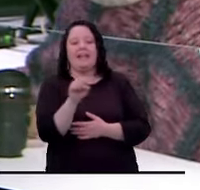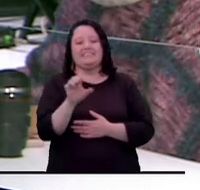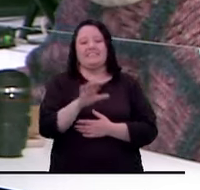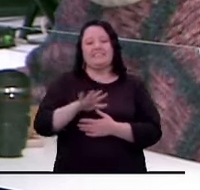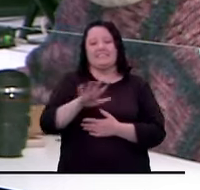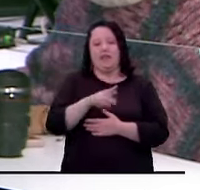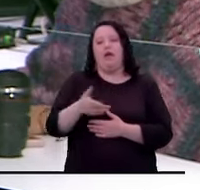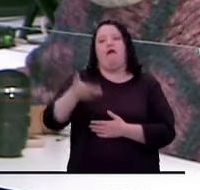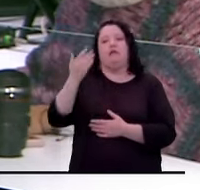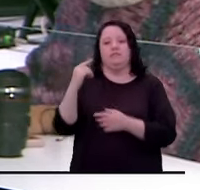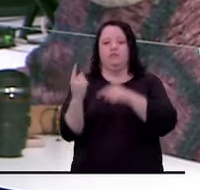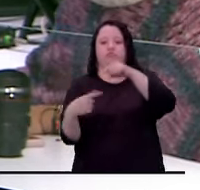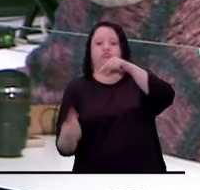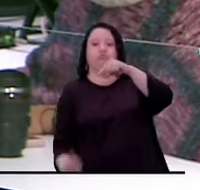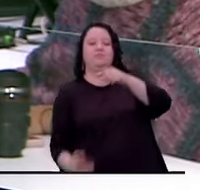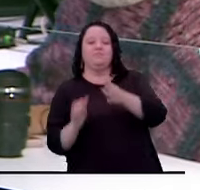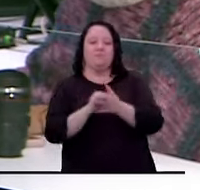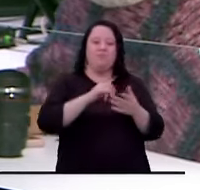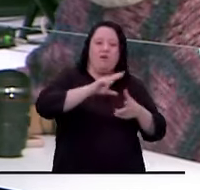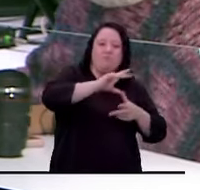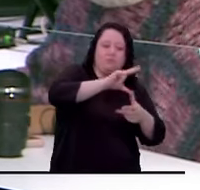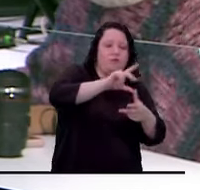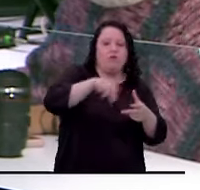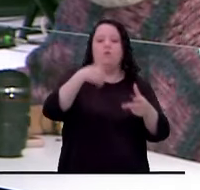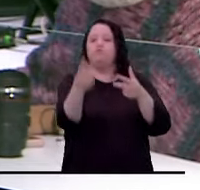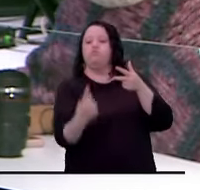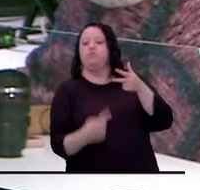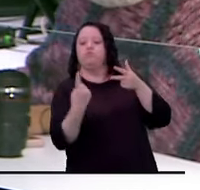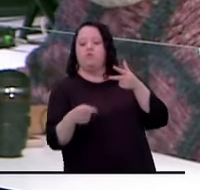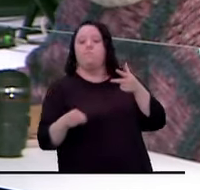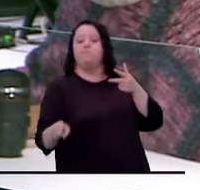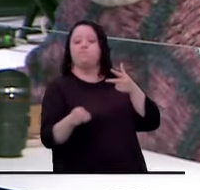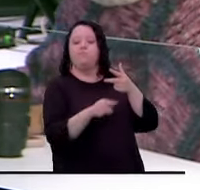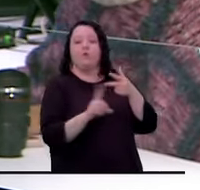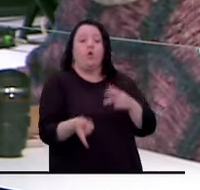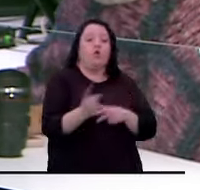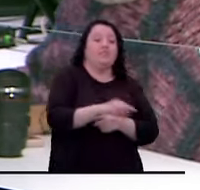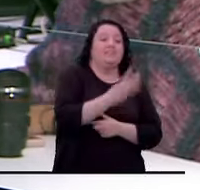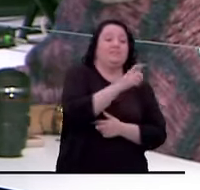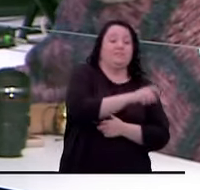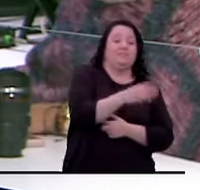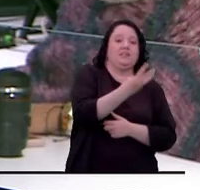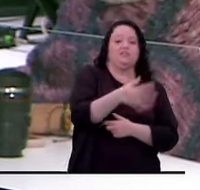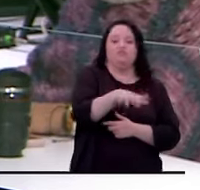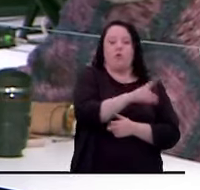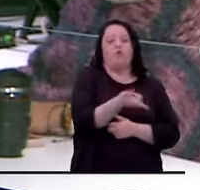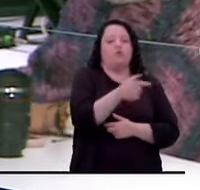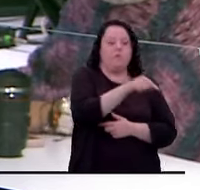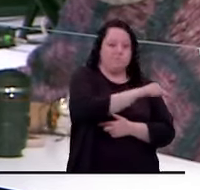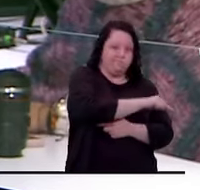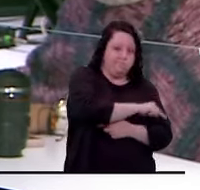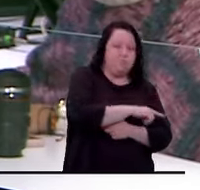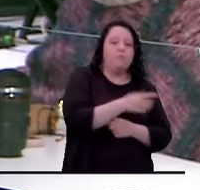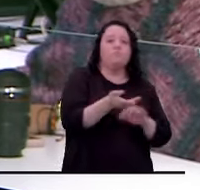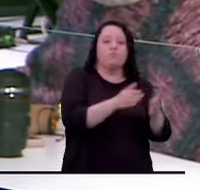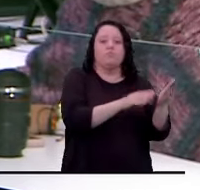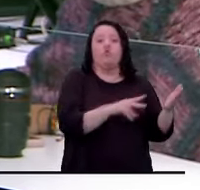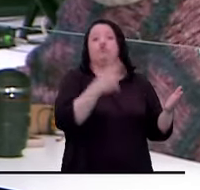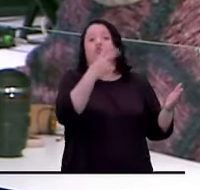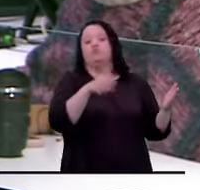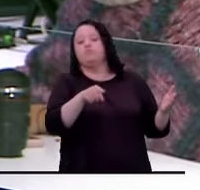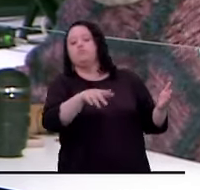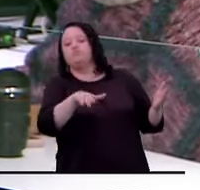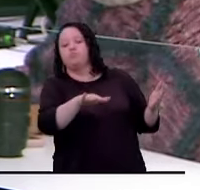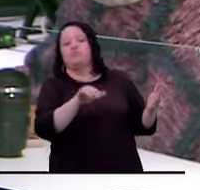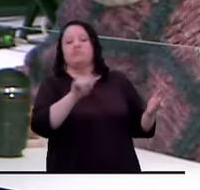tornados antes de la llegada de Milton. Las autoridades confirmaron la muerte de otras 3 personas en otras zonas y otras 2 muertes se presentaron